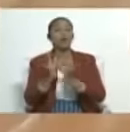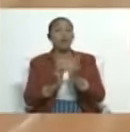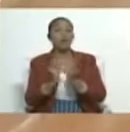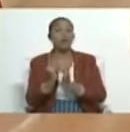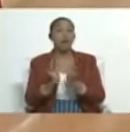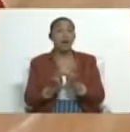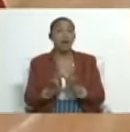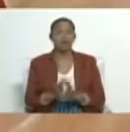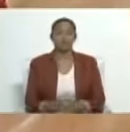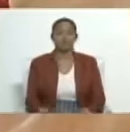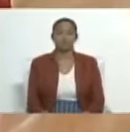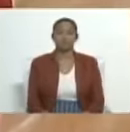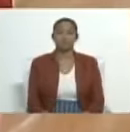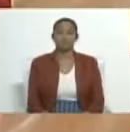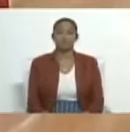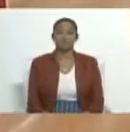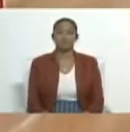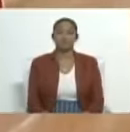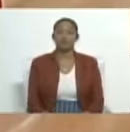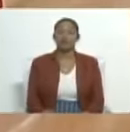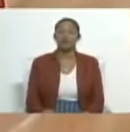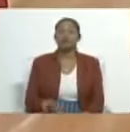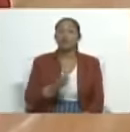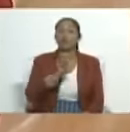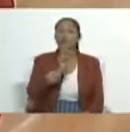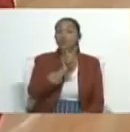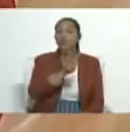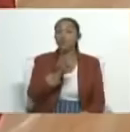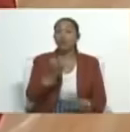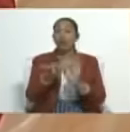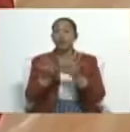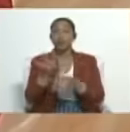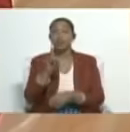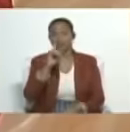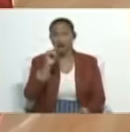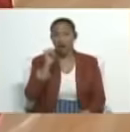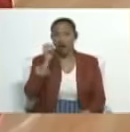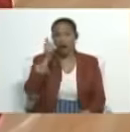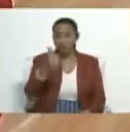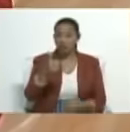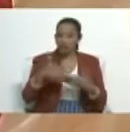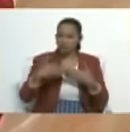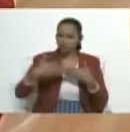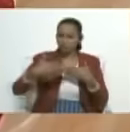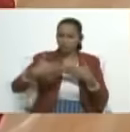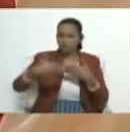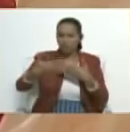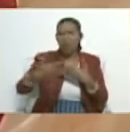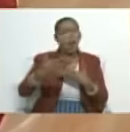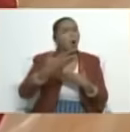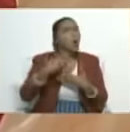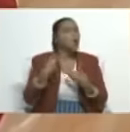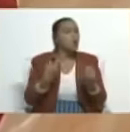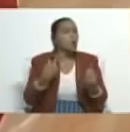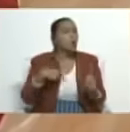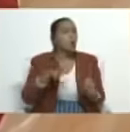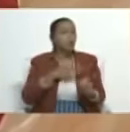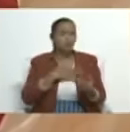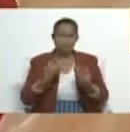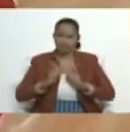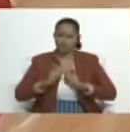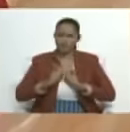más allá de los 214 años después, cómo estamos viviendo